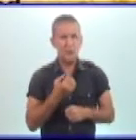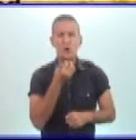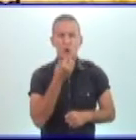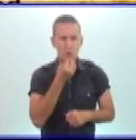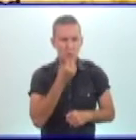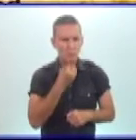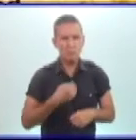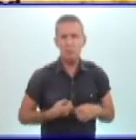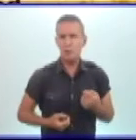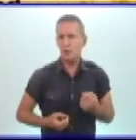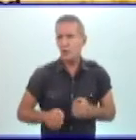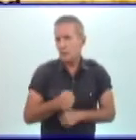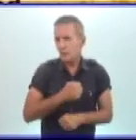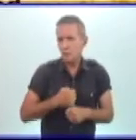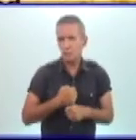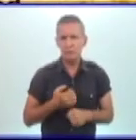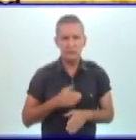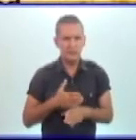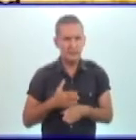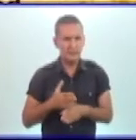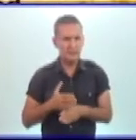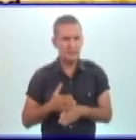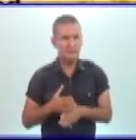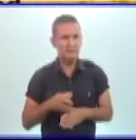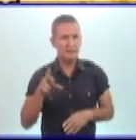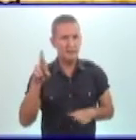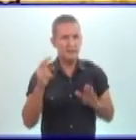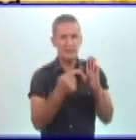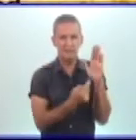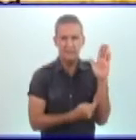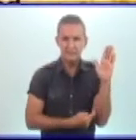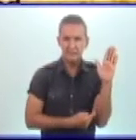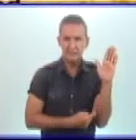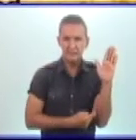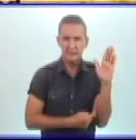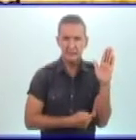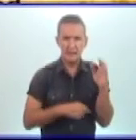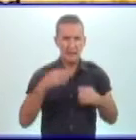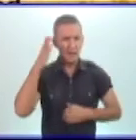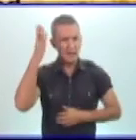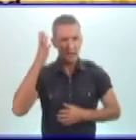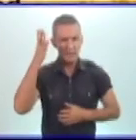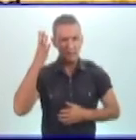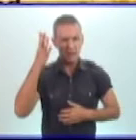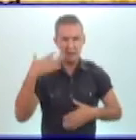recursos, dale riendas sueltas a tu creatividad y disfruta la actividad.